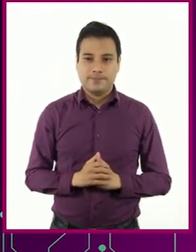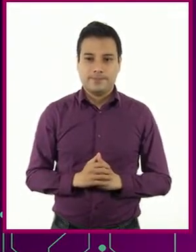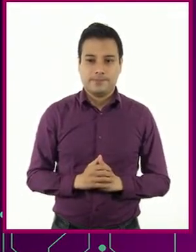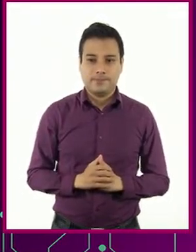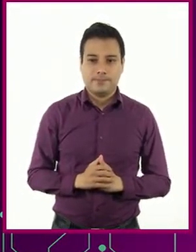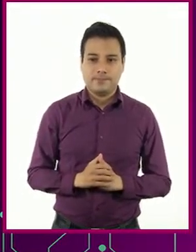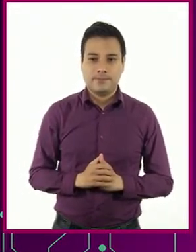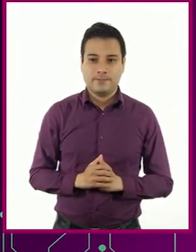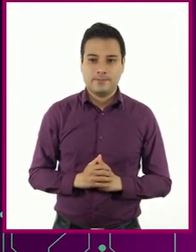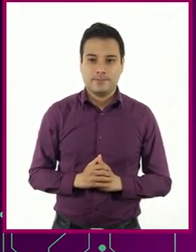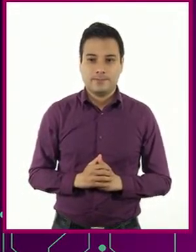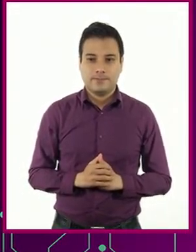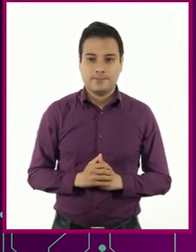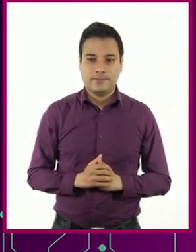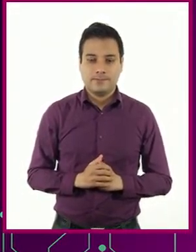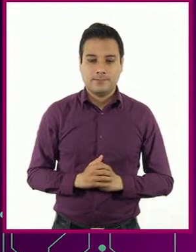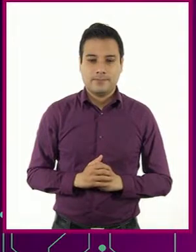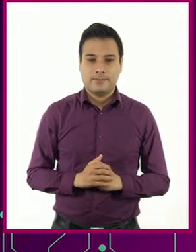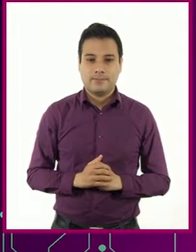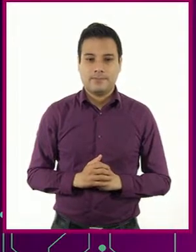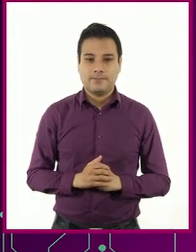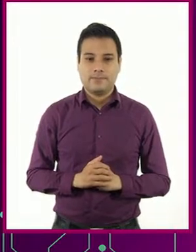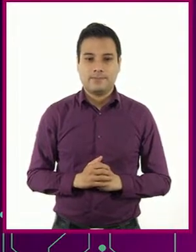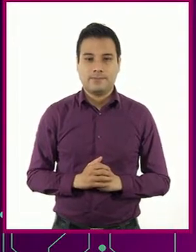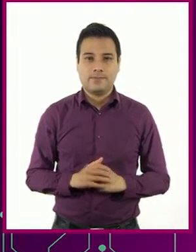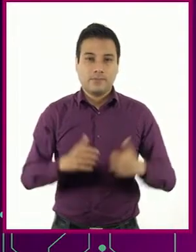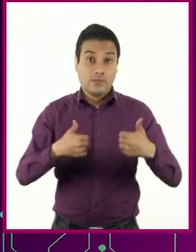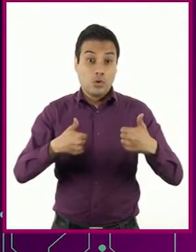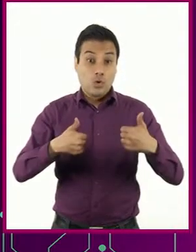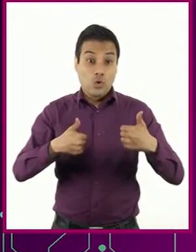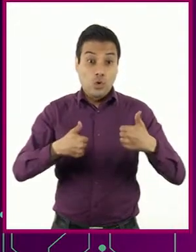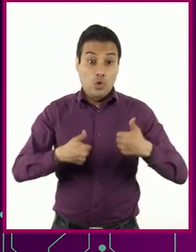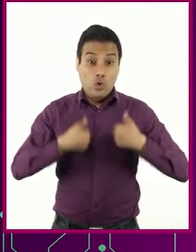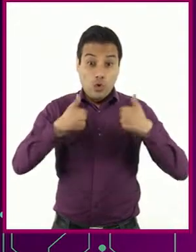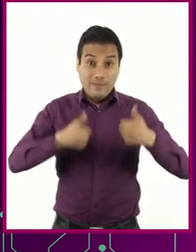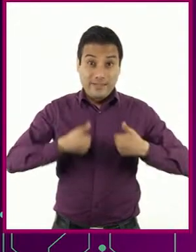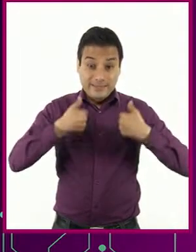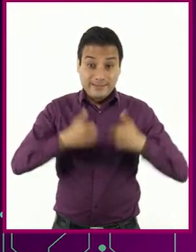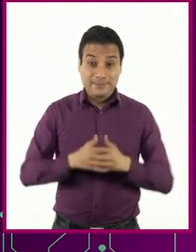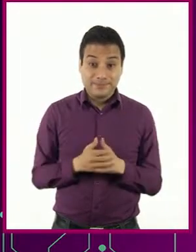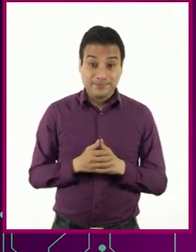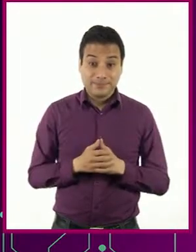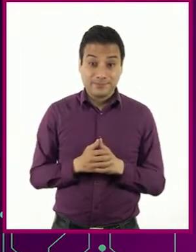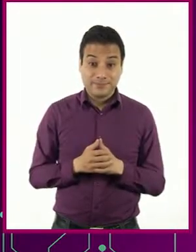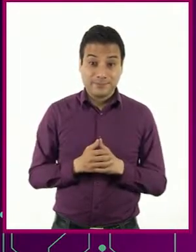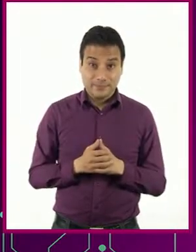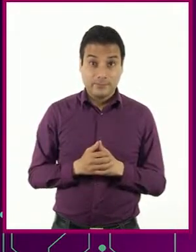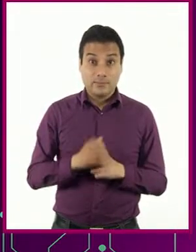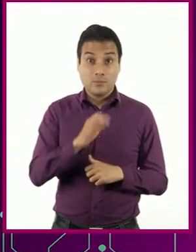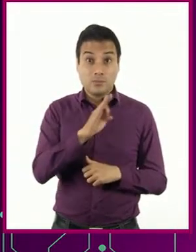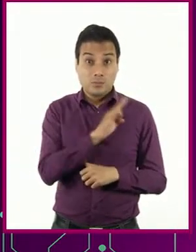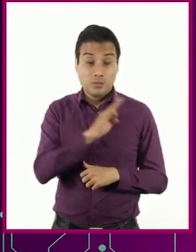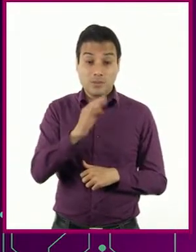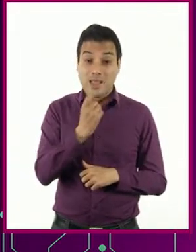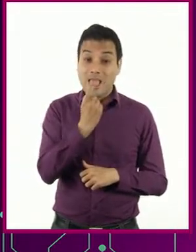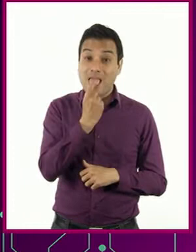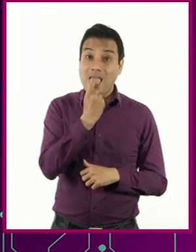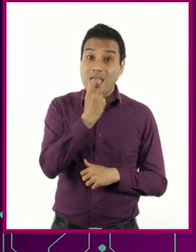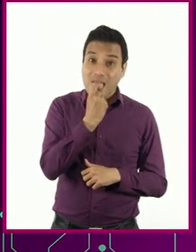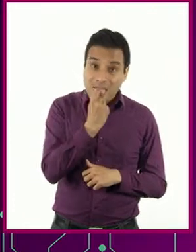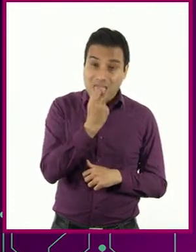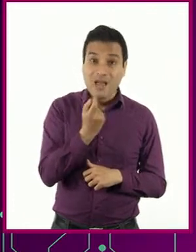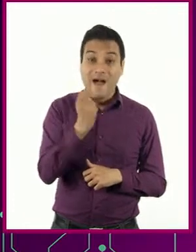qué no es recomendable que las y los adolescentes utilicen agentes externos como un piercing en la